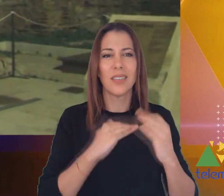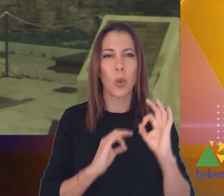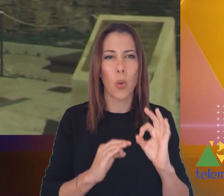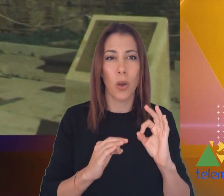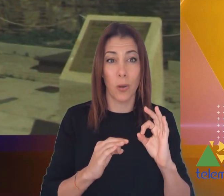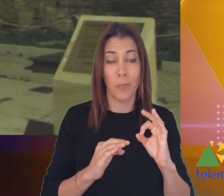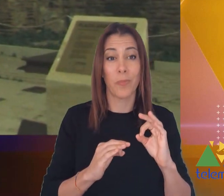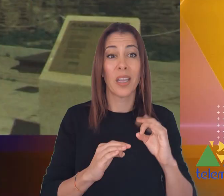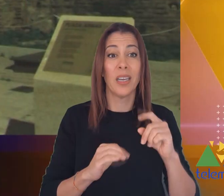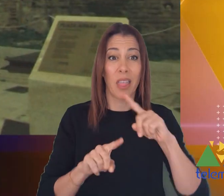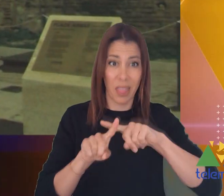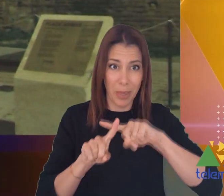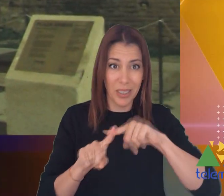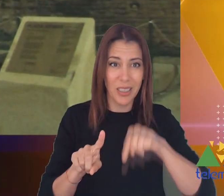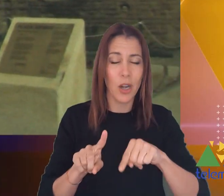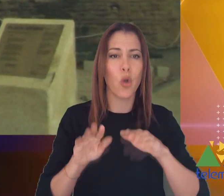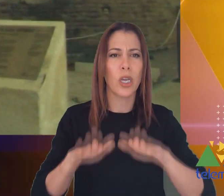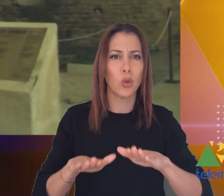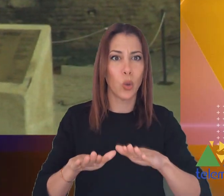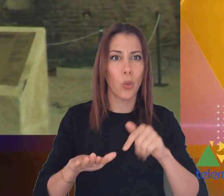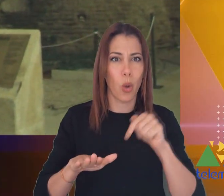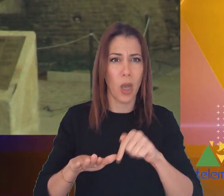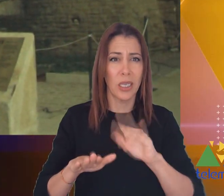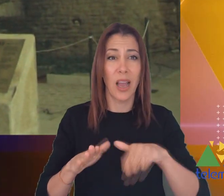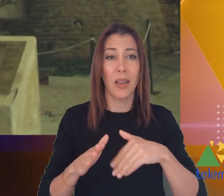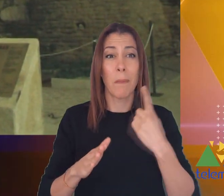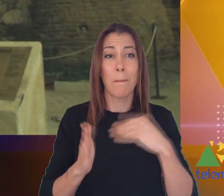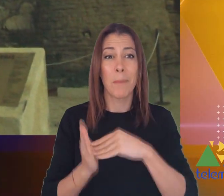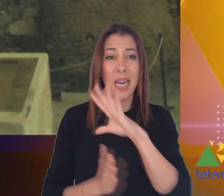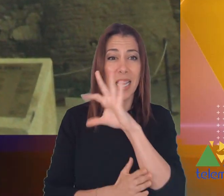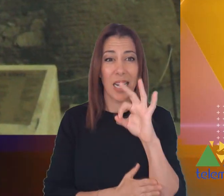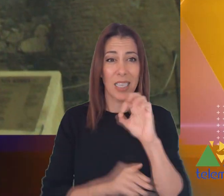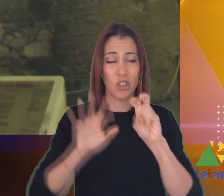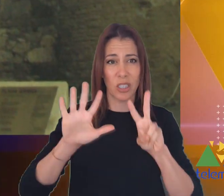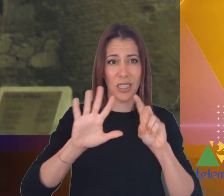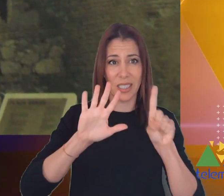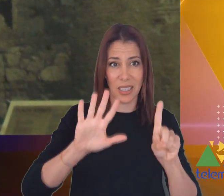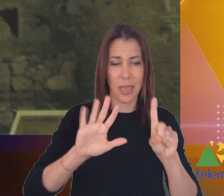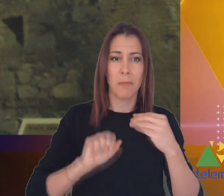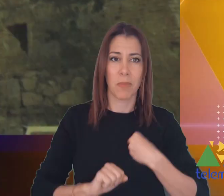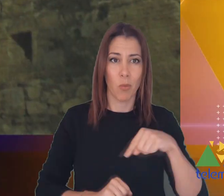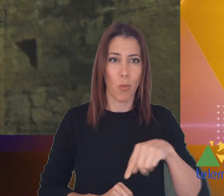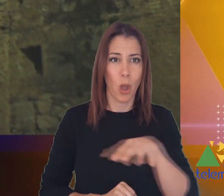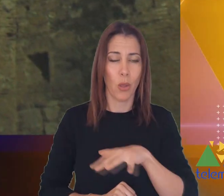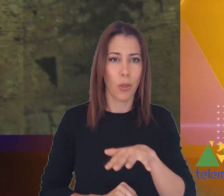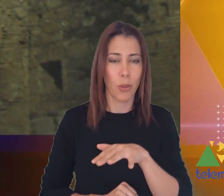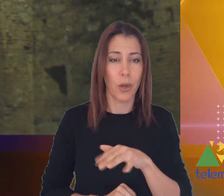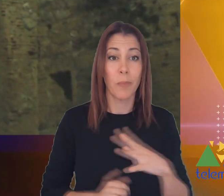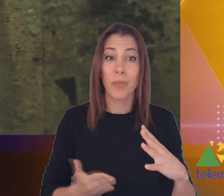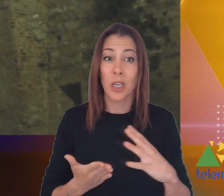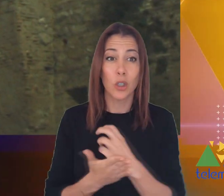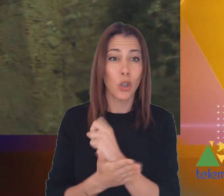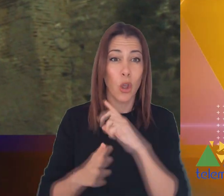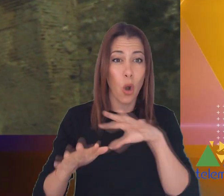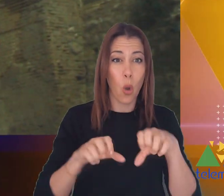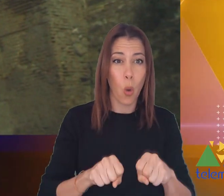la iglesia y al cementerio que estuvo situado desde 1576 en esta zona. Todo lo que